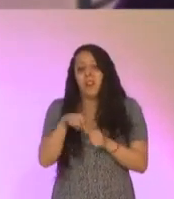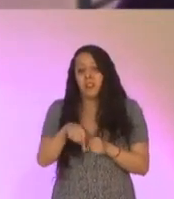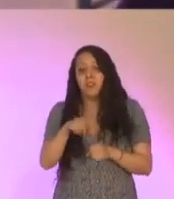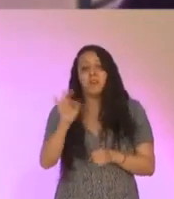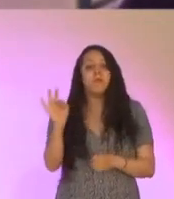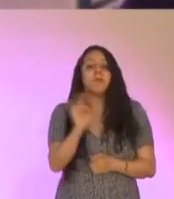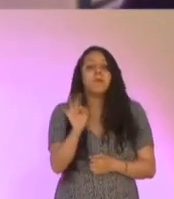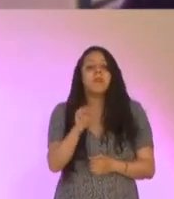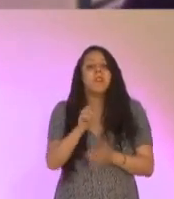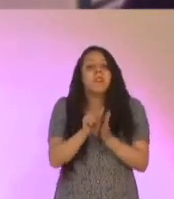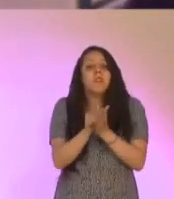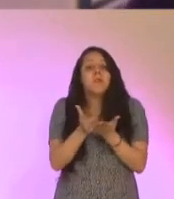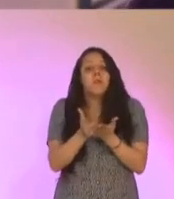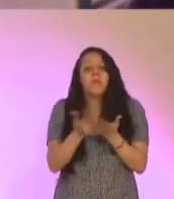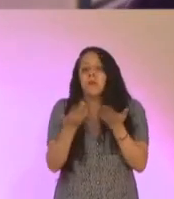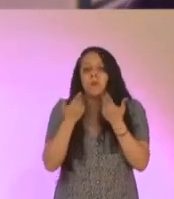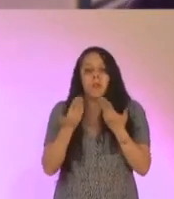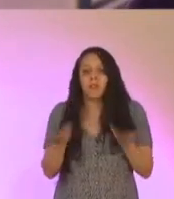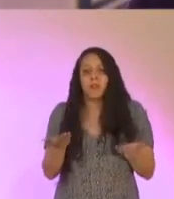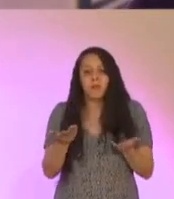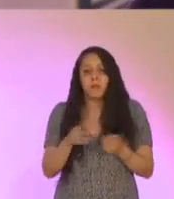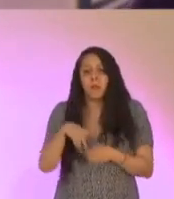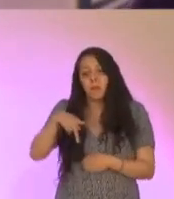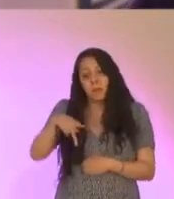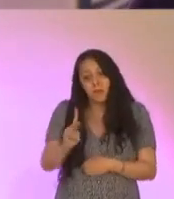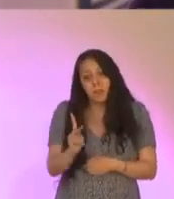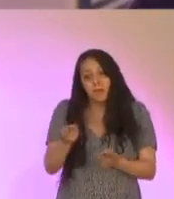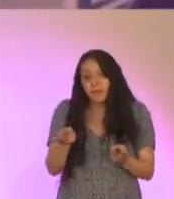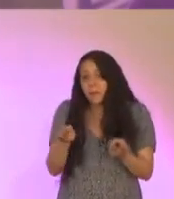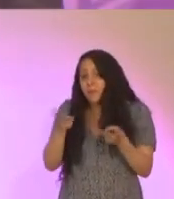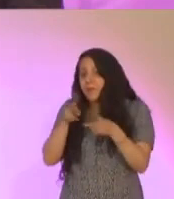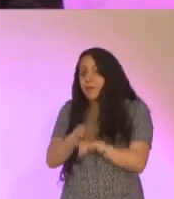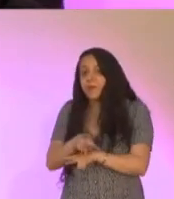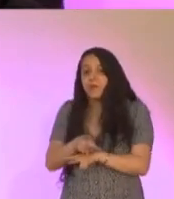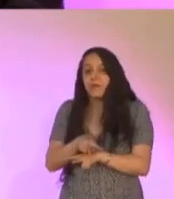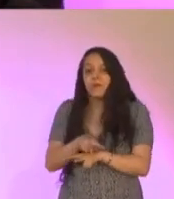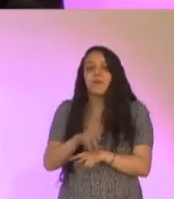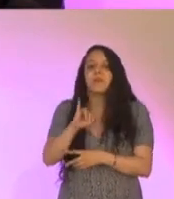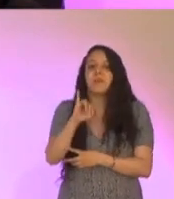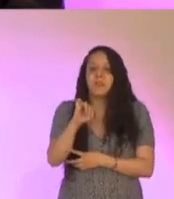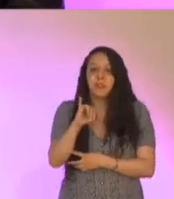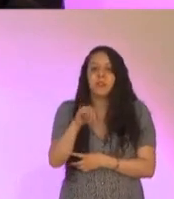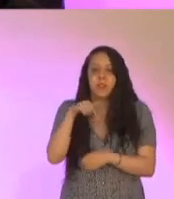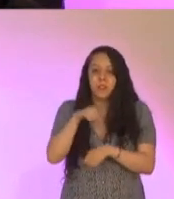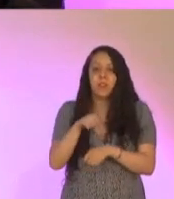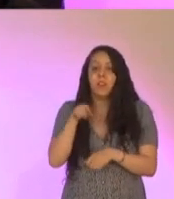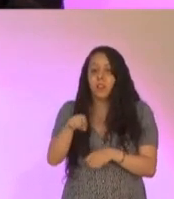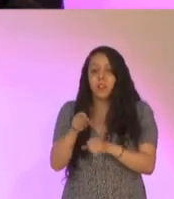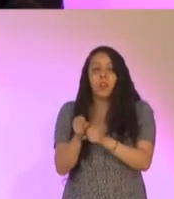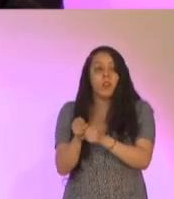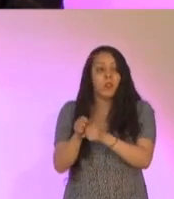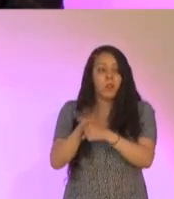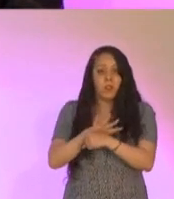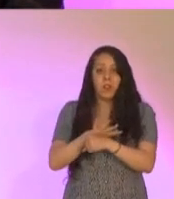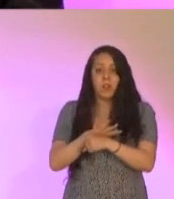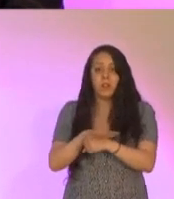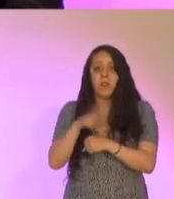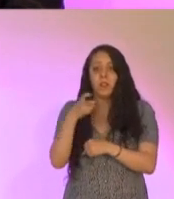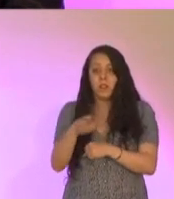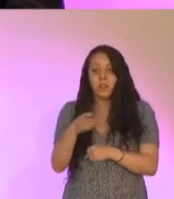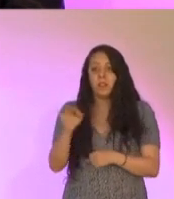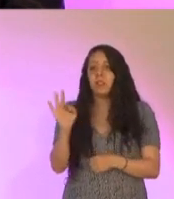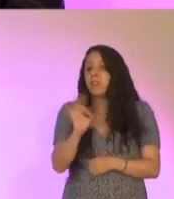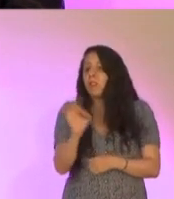creo que justamente se nos demostraron que en estos momentos de incertidumbre son los libros y la literatura